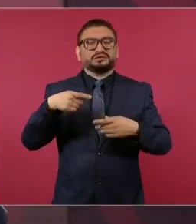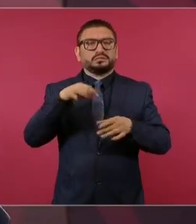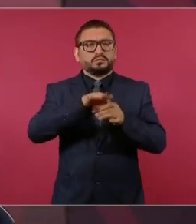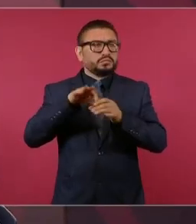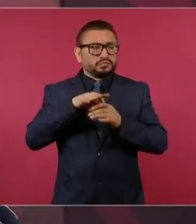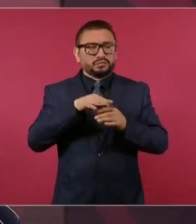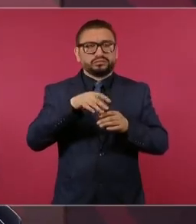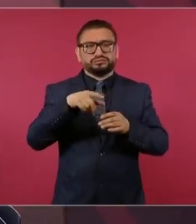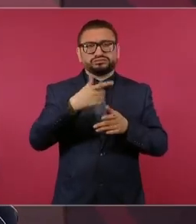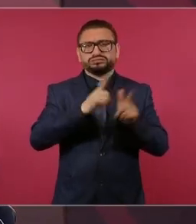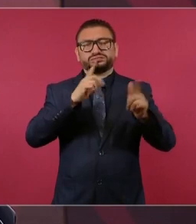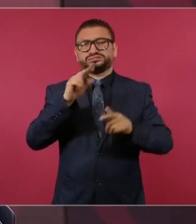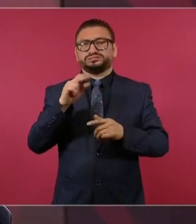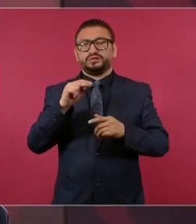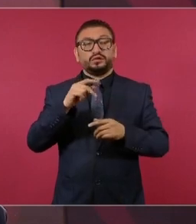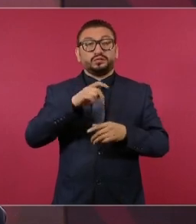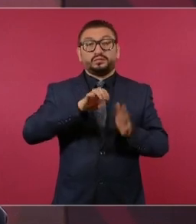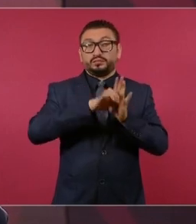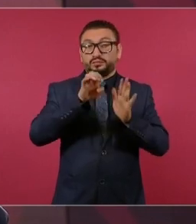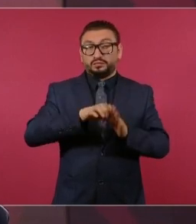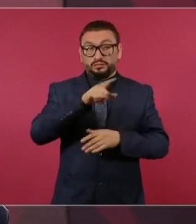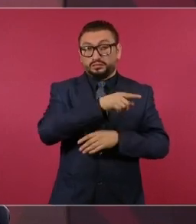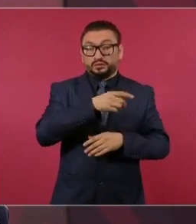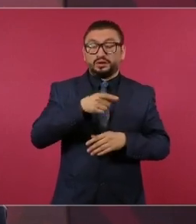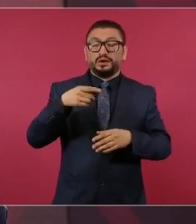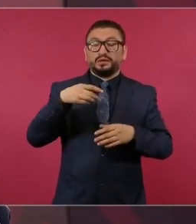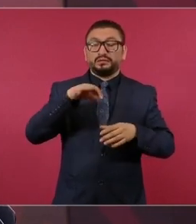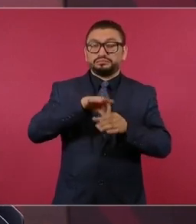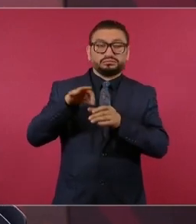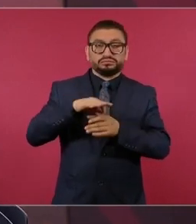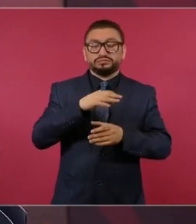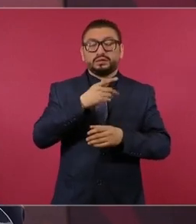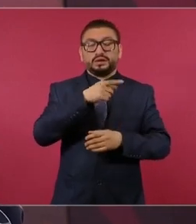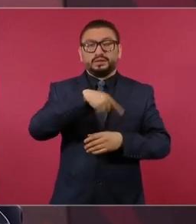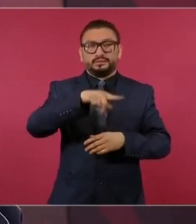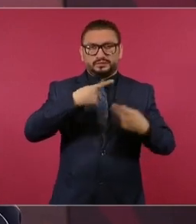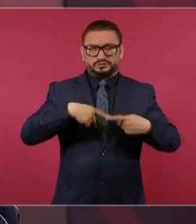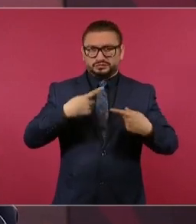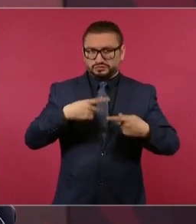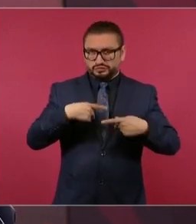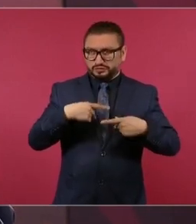se le voltean al pueblo, se vuelven ladinos.